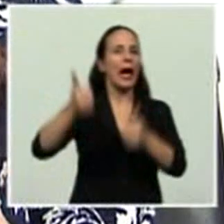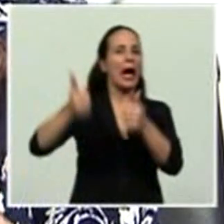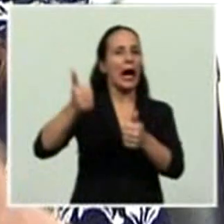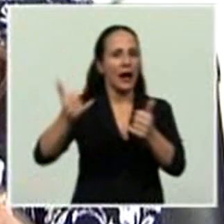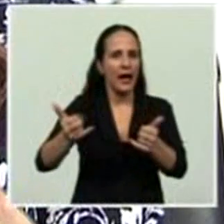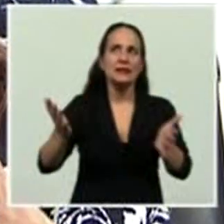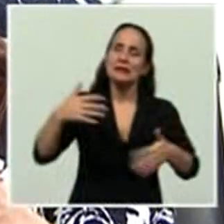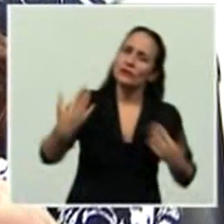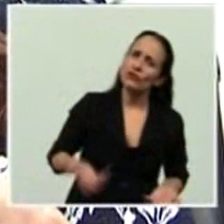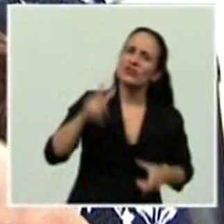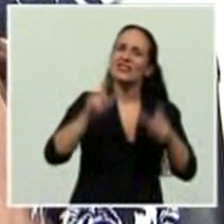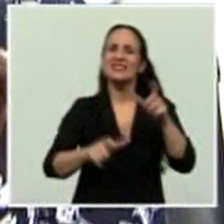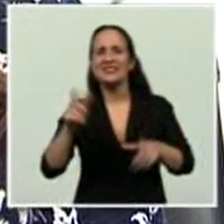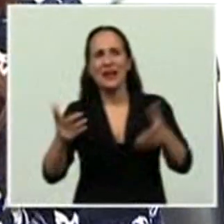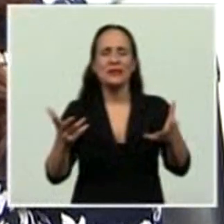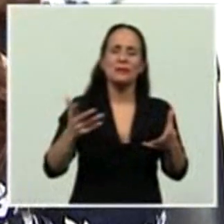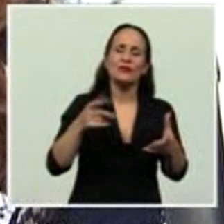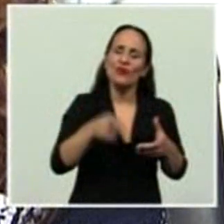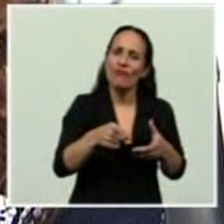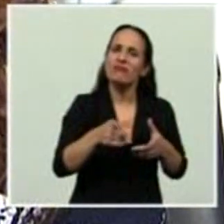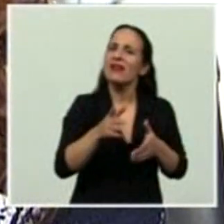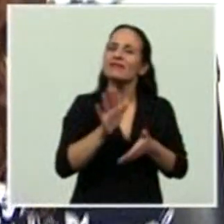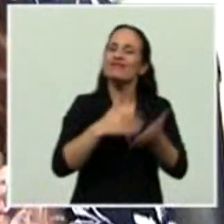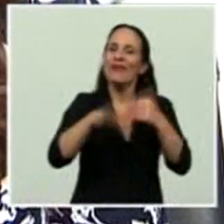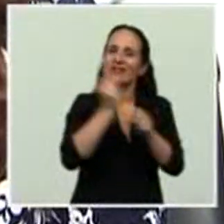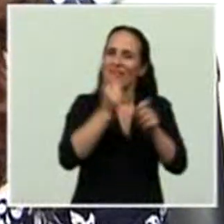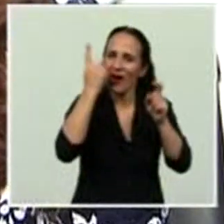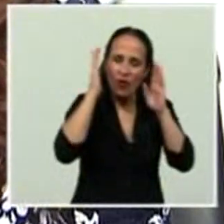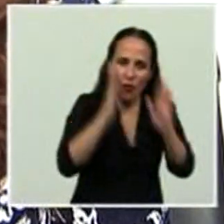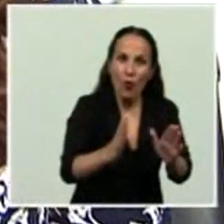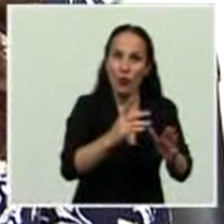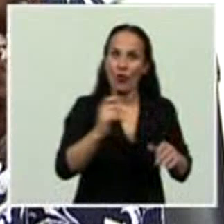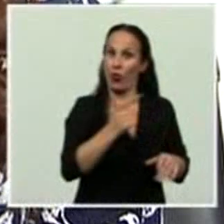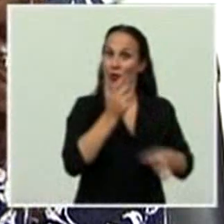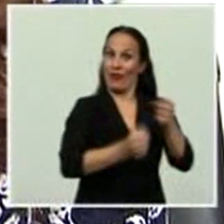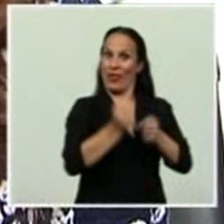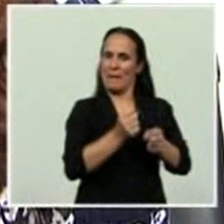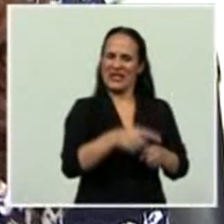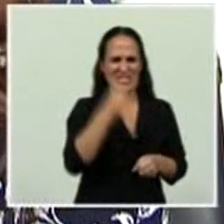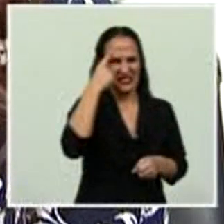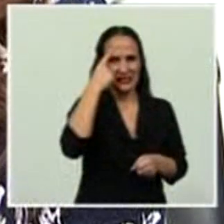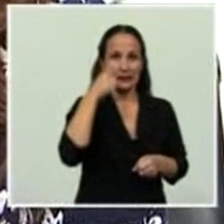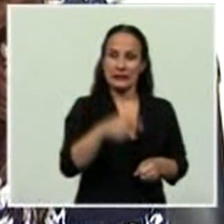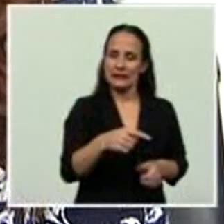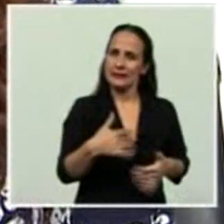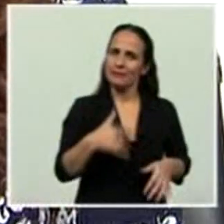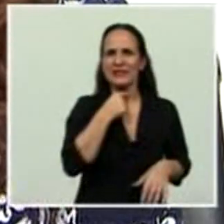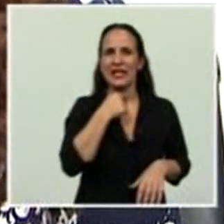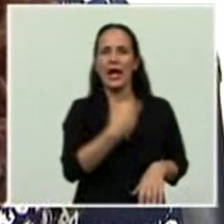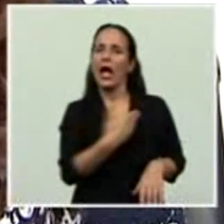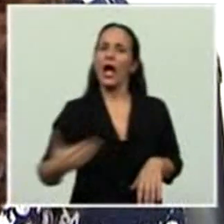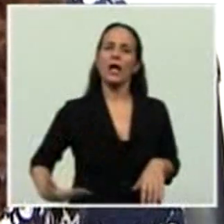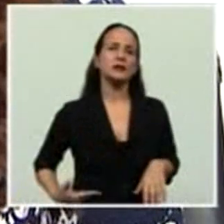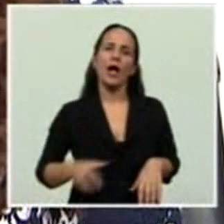veces la gente o se dedica a una determinada actividad empresarios pretende muchas veces que el estado siga